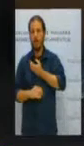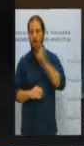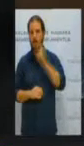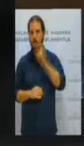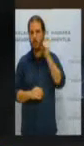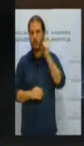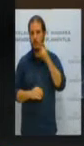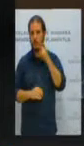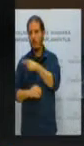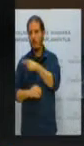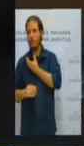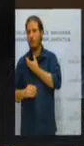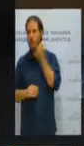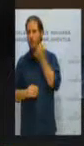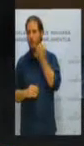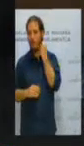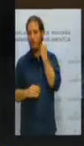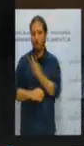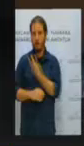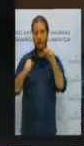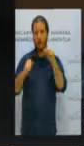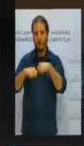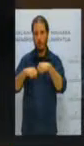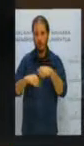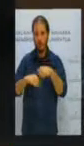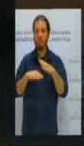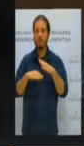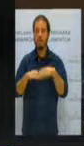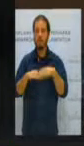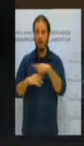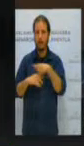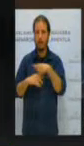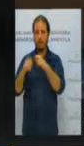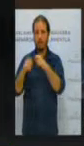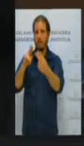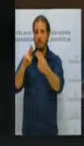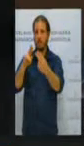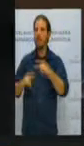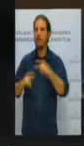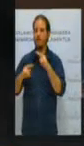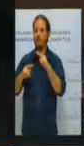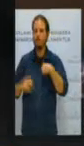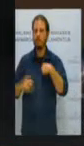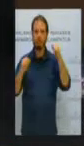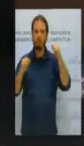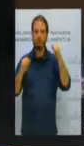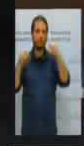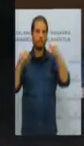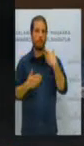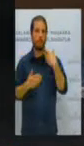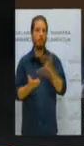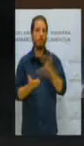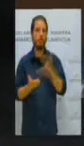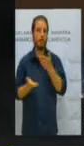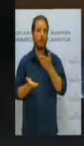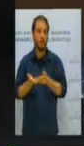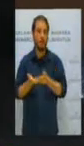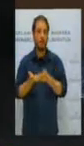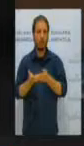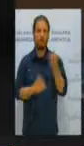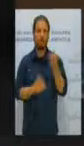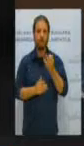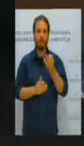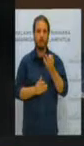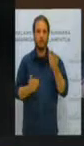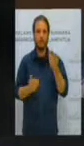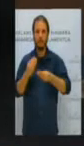construcción de la pasarela a la que me antes he referido. Este acuerdo, en nuestra petición, se debería materializar a través de un